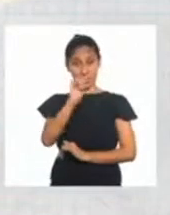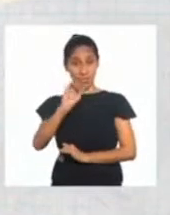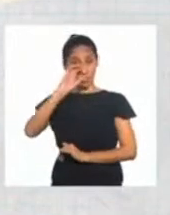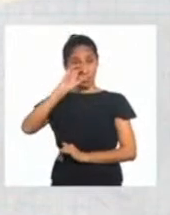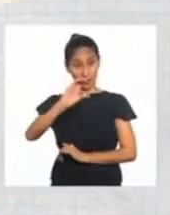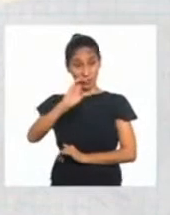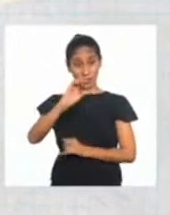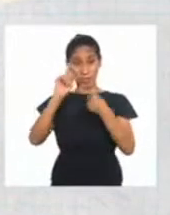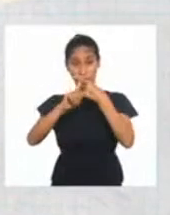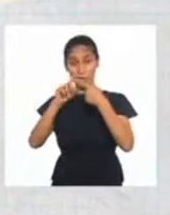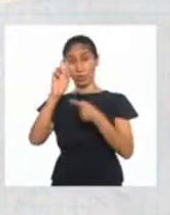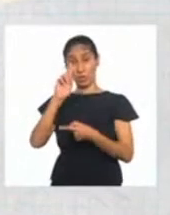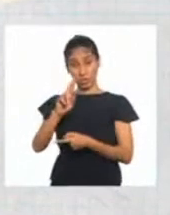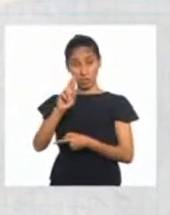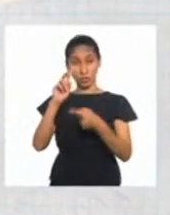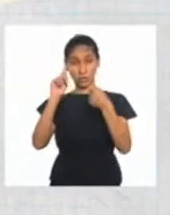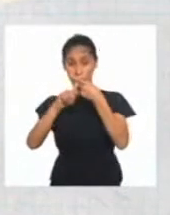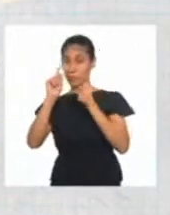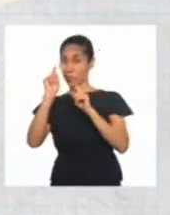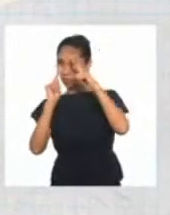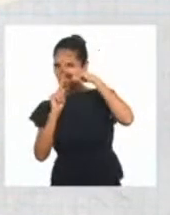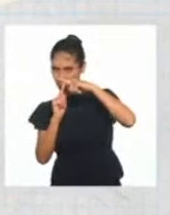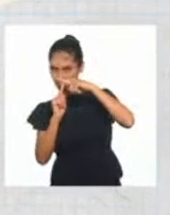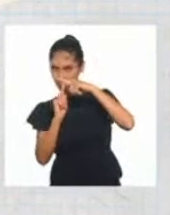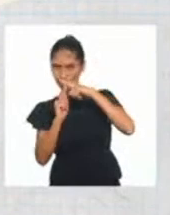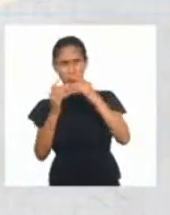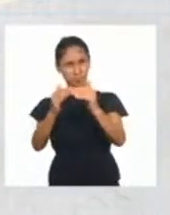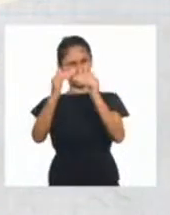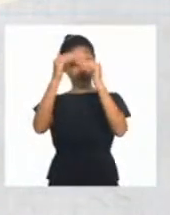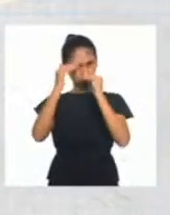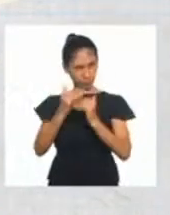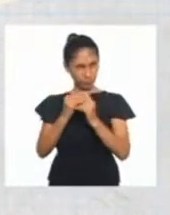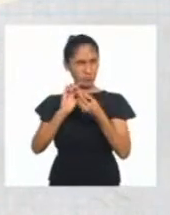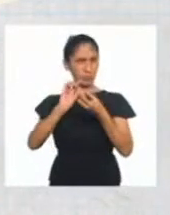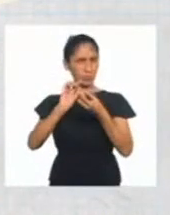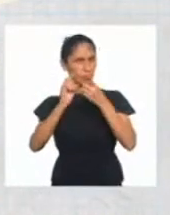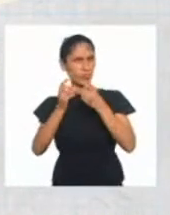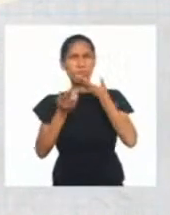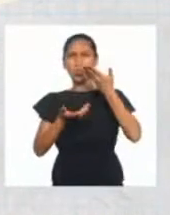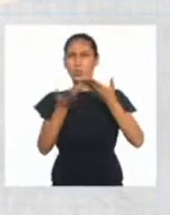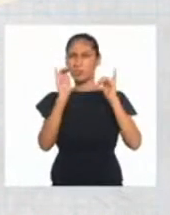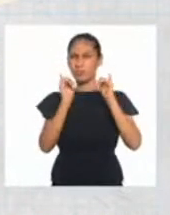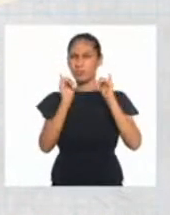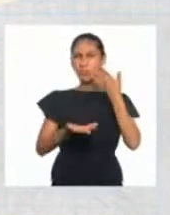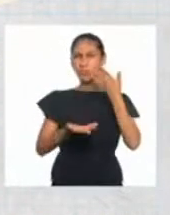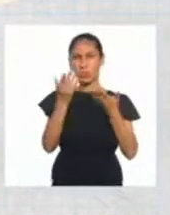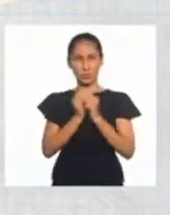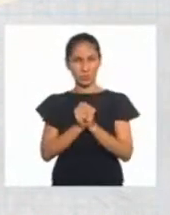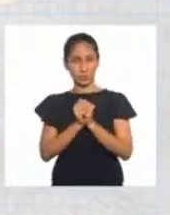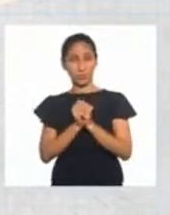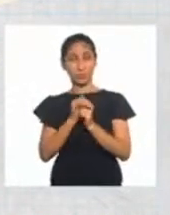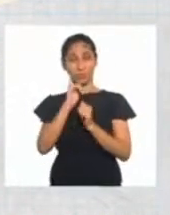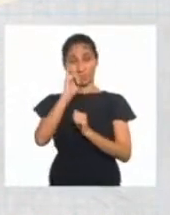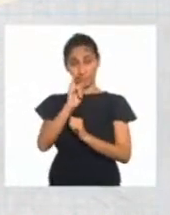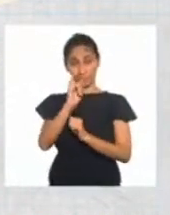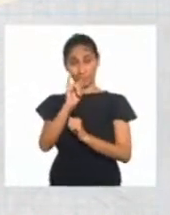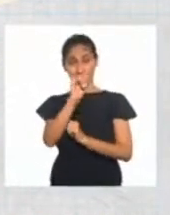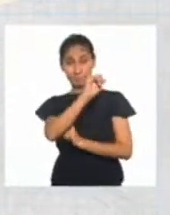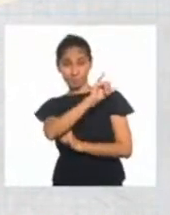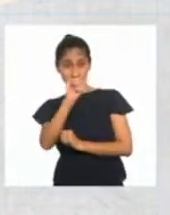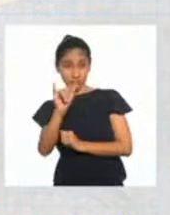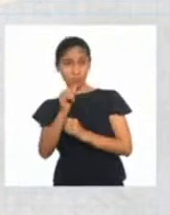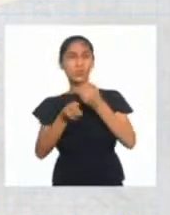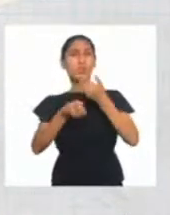igual a capital por rédito por tiempo. Reemplazando sus valores y operando, se obtiene que el